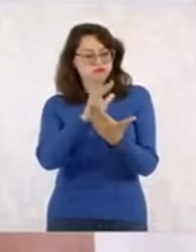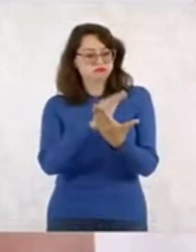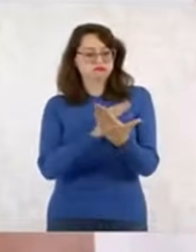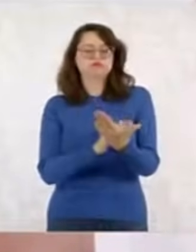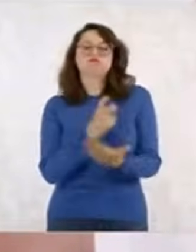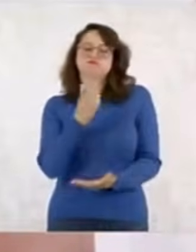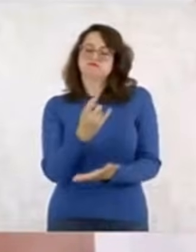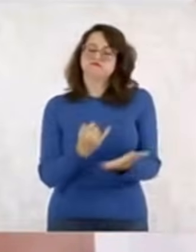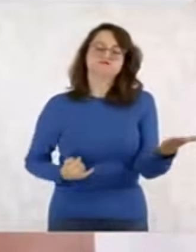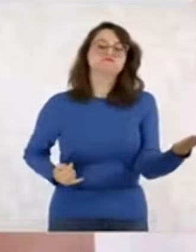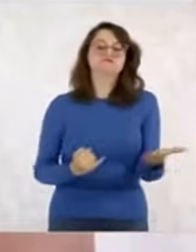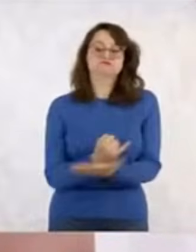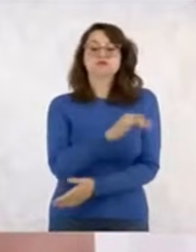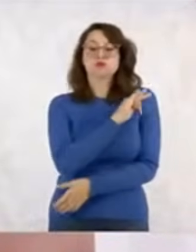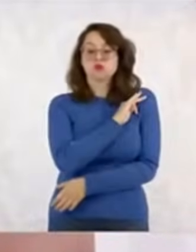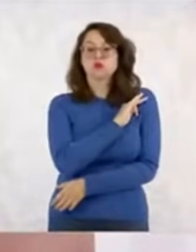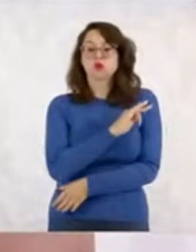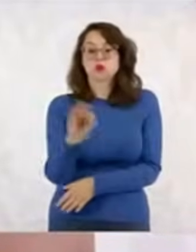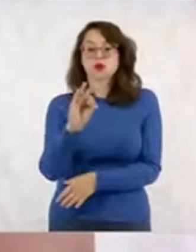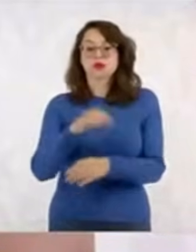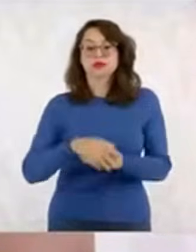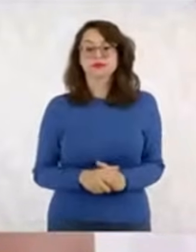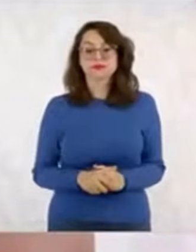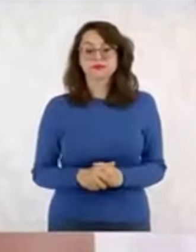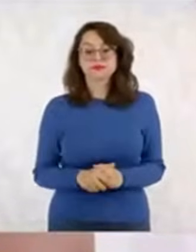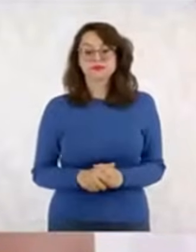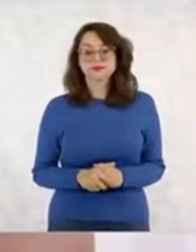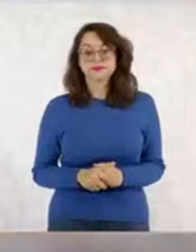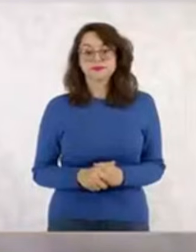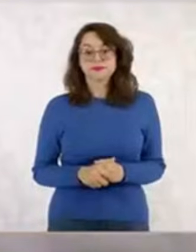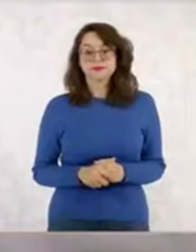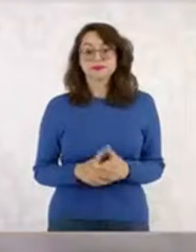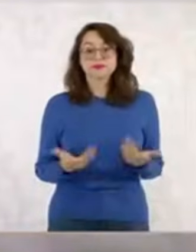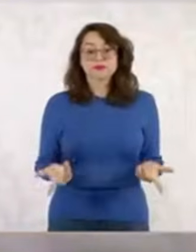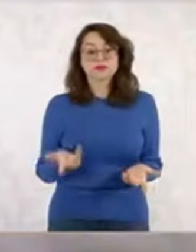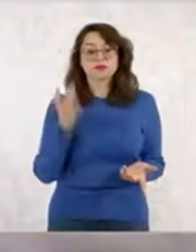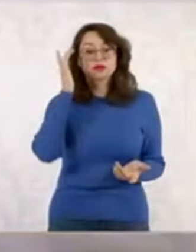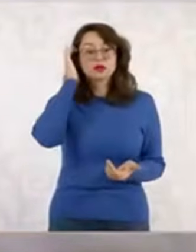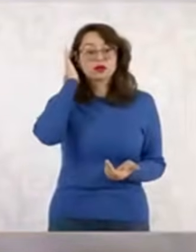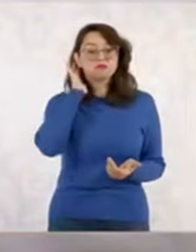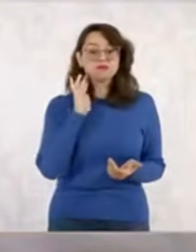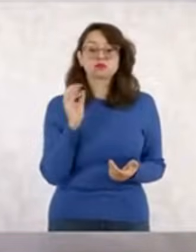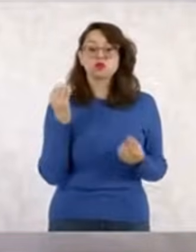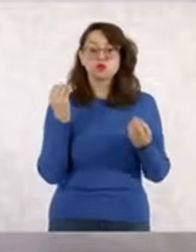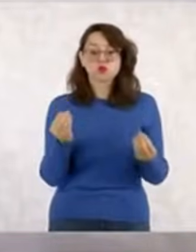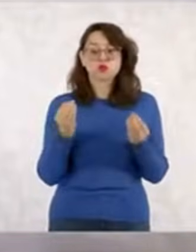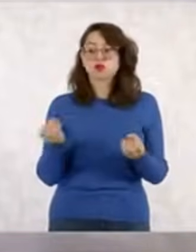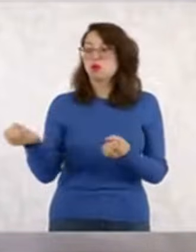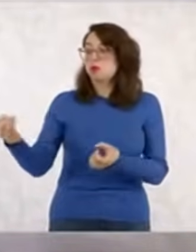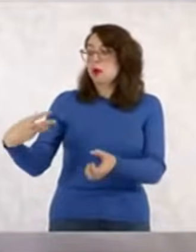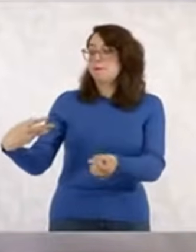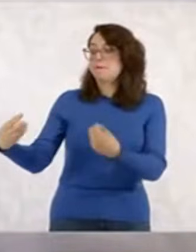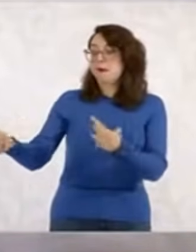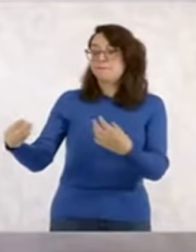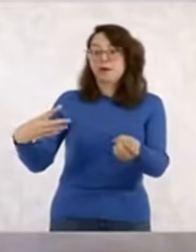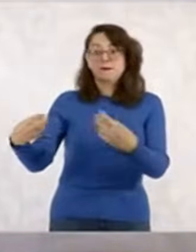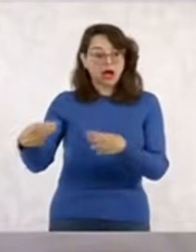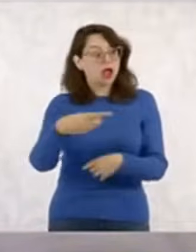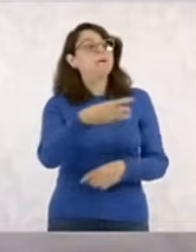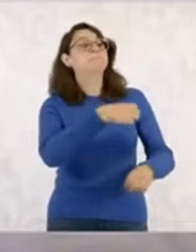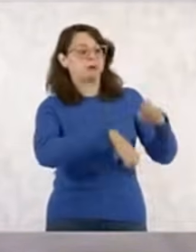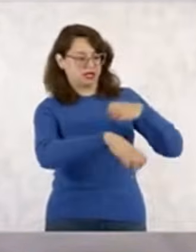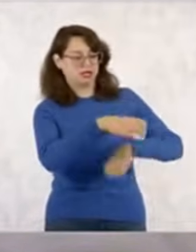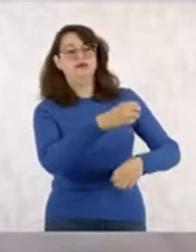esta propuesta. Entonces, decirles, pues fueron muchas las contribuciones que se hicieron, también por supuesto del sector